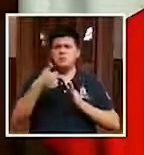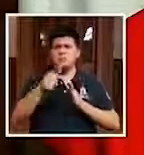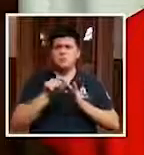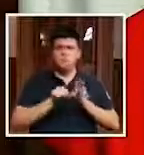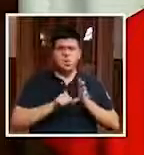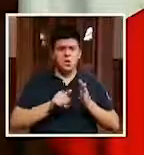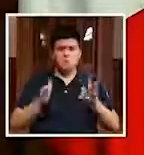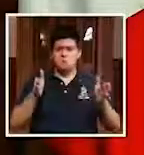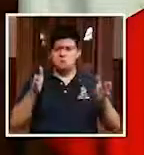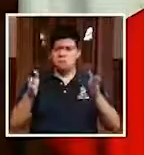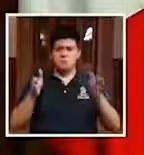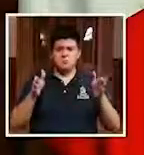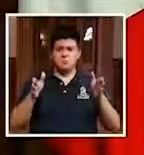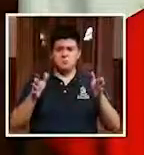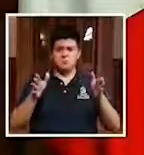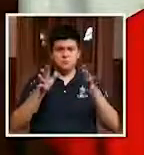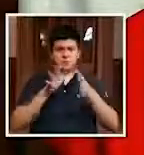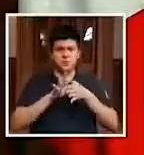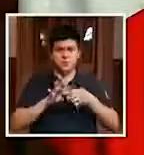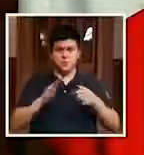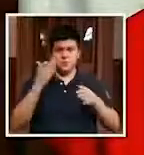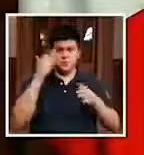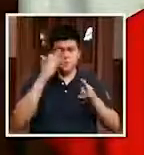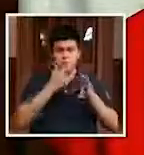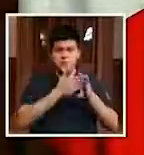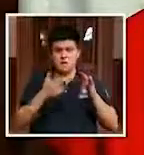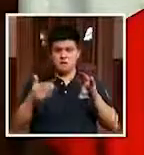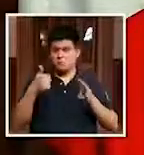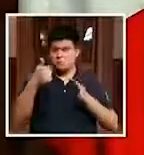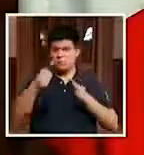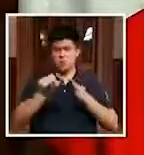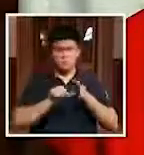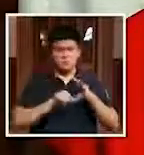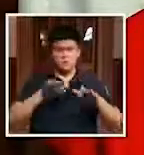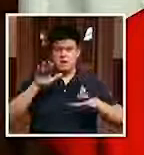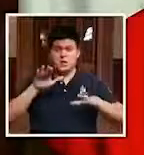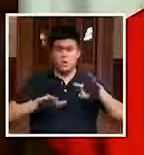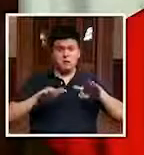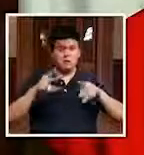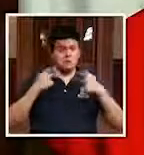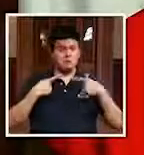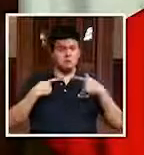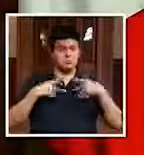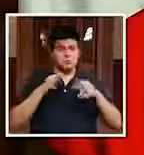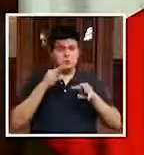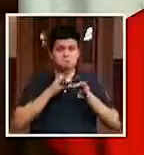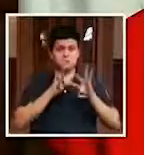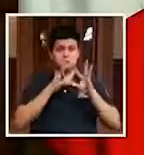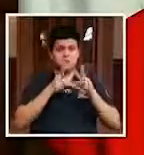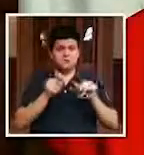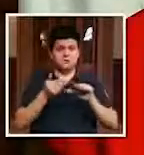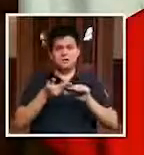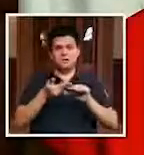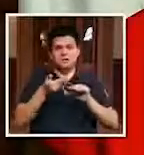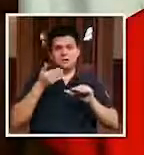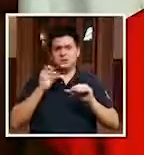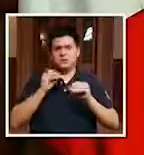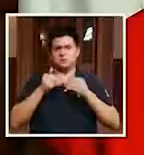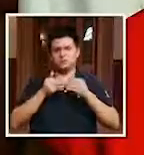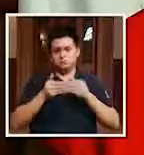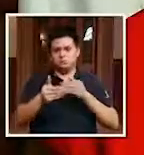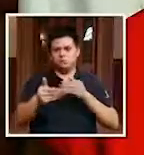meses. En términos generales dura aproximadamente seis meses. A veces los pacientes se recuperan antes, un poco